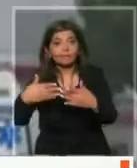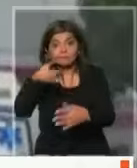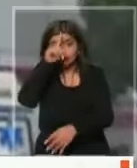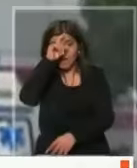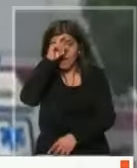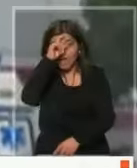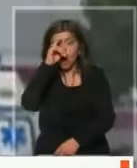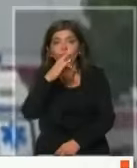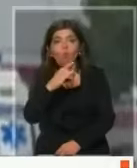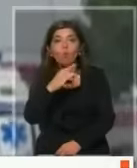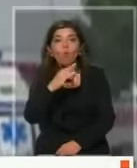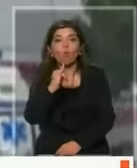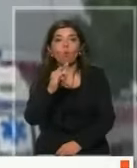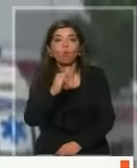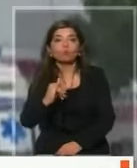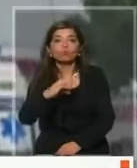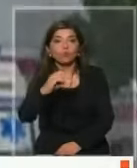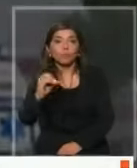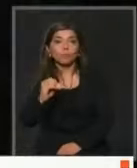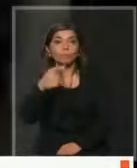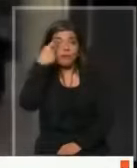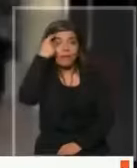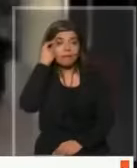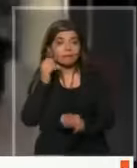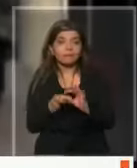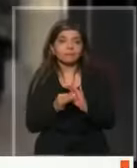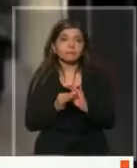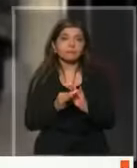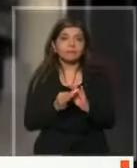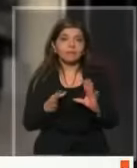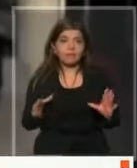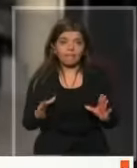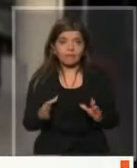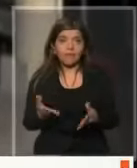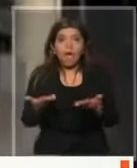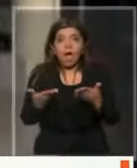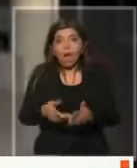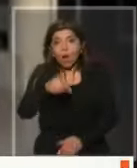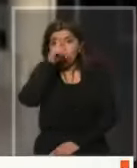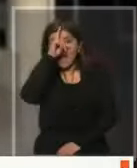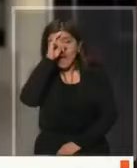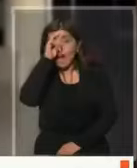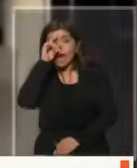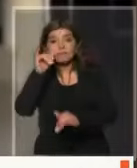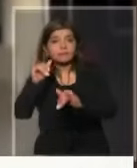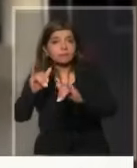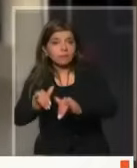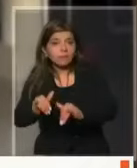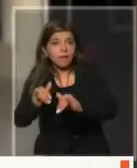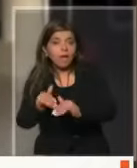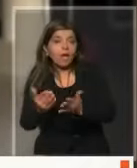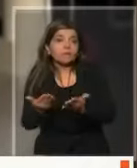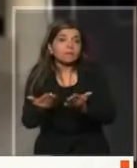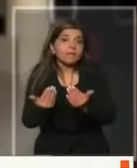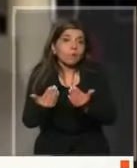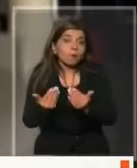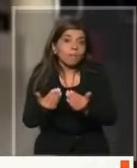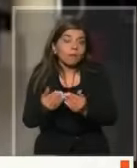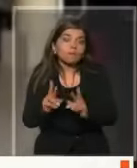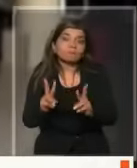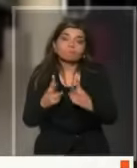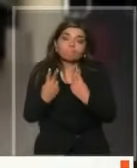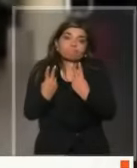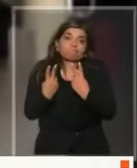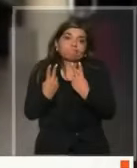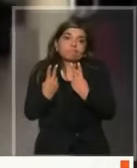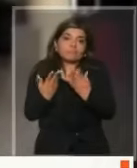en Cusco. Está con heridas de gravedad. Se encuentra en este momento aquí en la clínica Pardo en UCI. Esperamos que pueda recuperarse